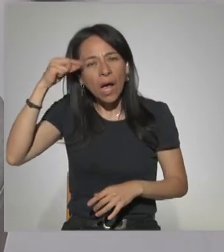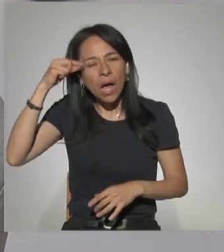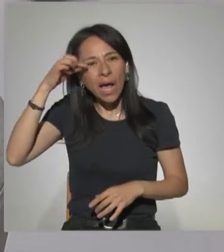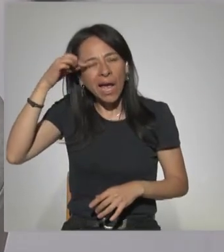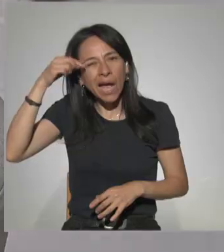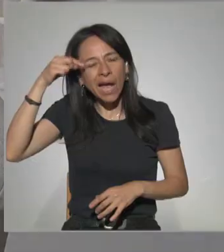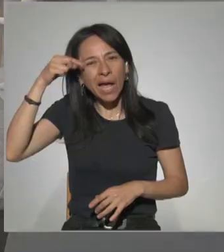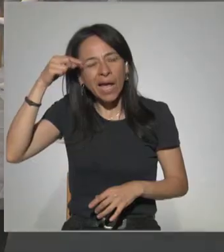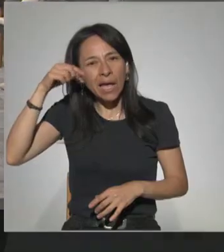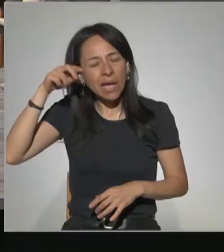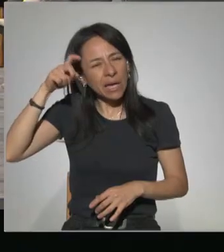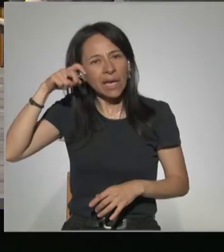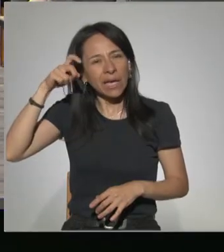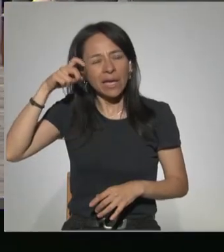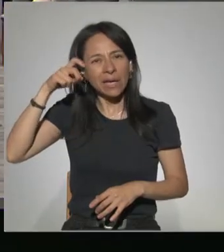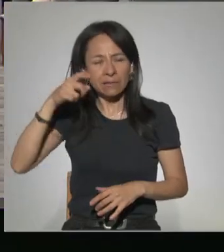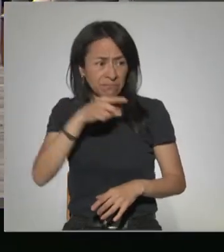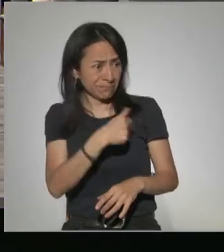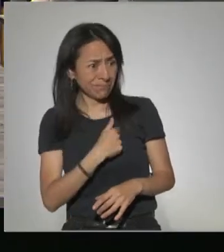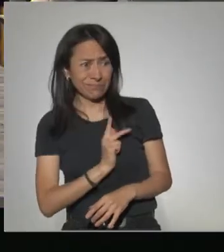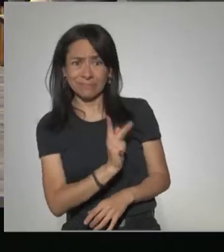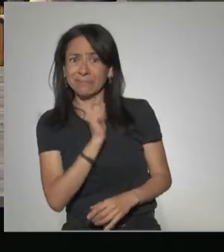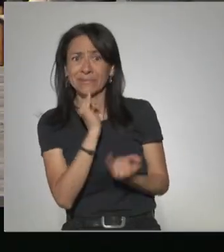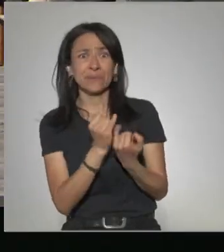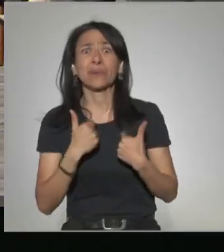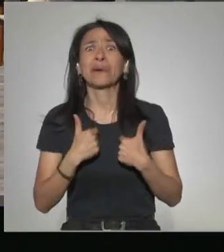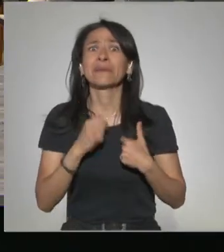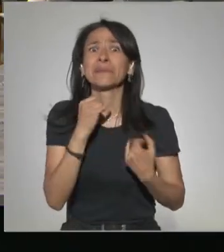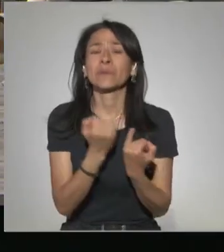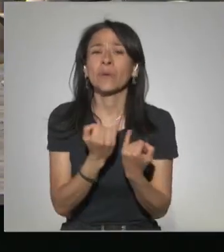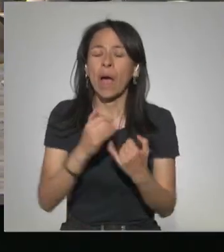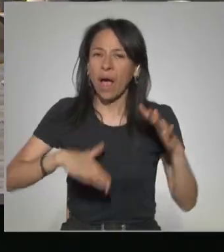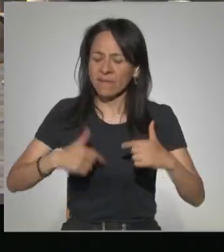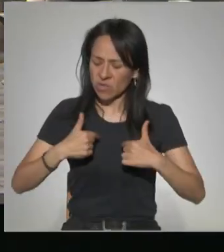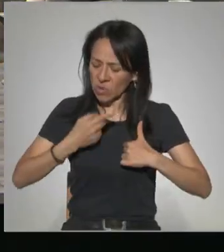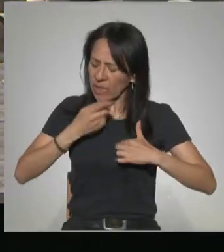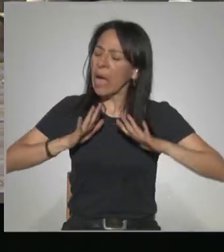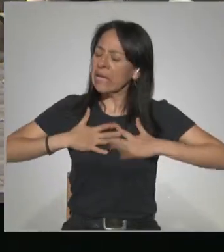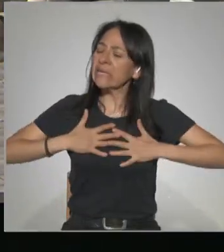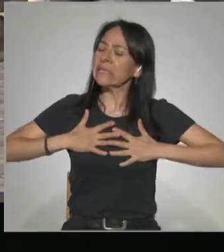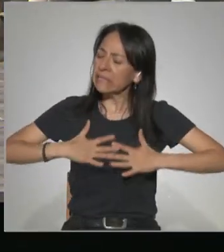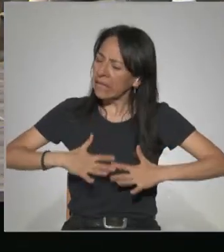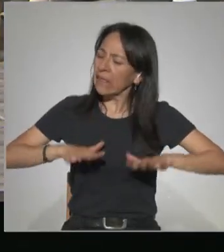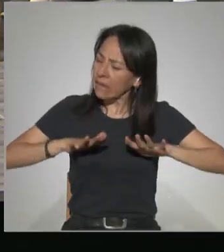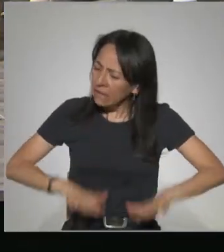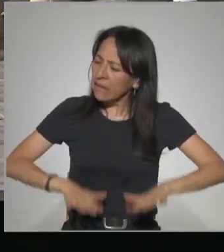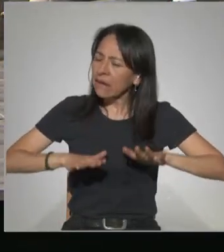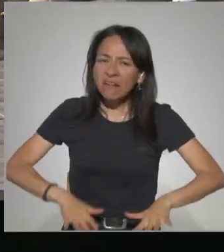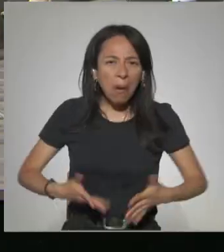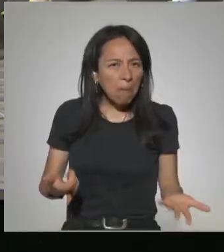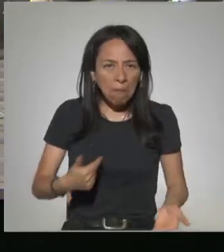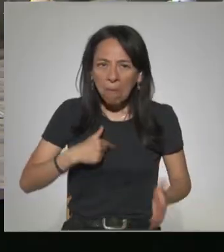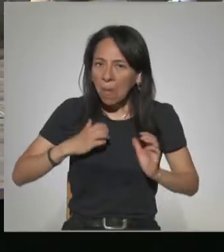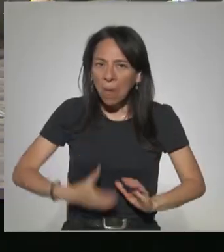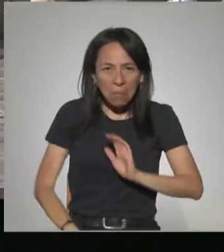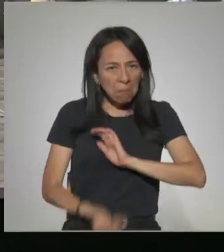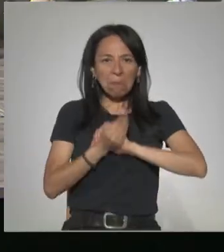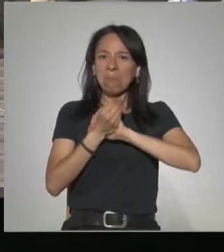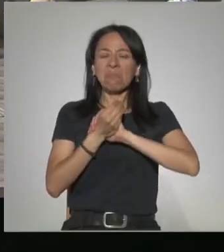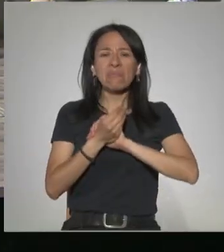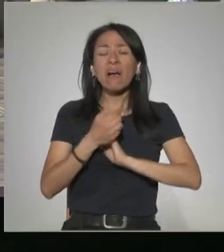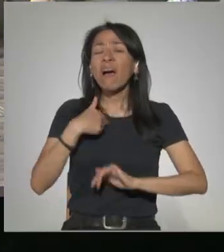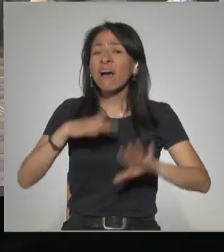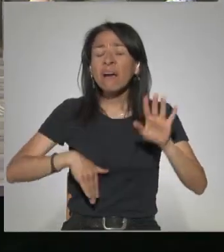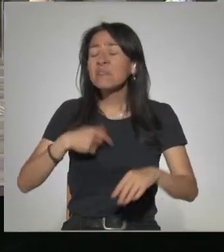me estreso, la verdad. Y por más que digo, relájate, mi cuerpo no me hace caso. A veces ni me doy cuenta de que estoy así hasta que alguien me dice,